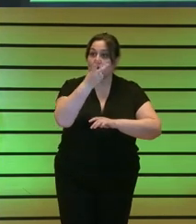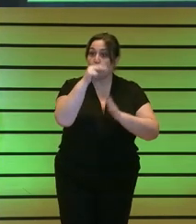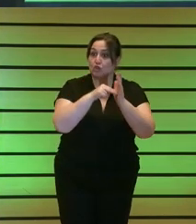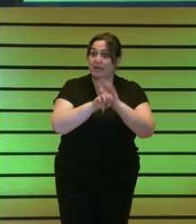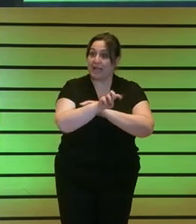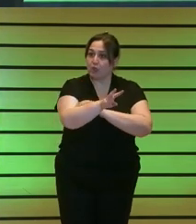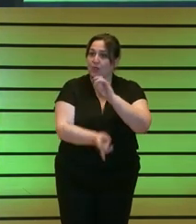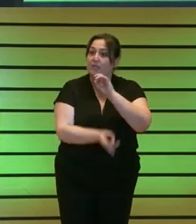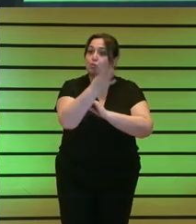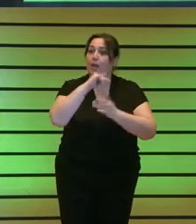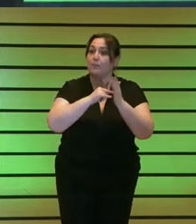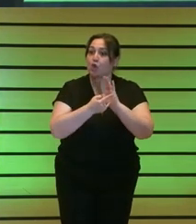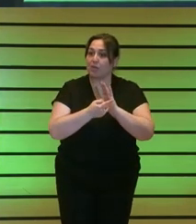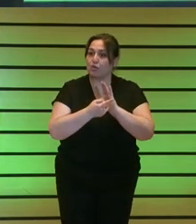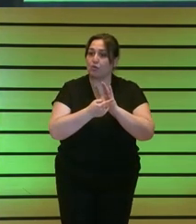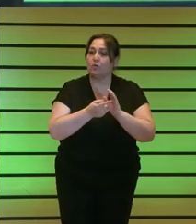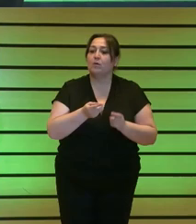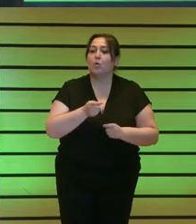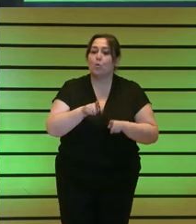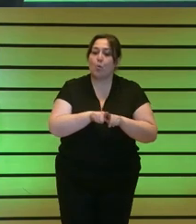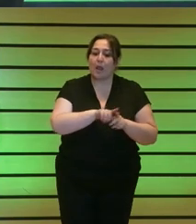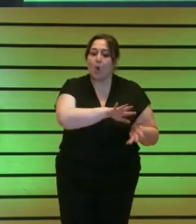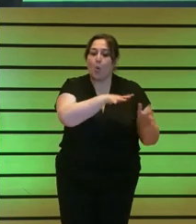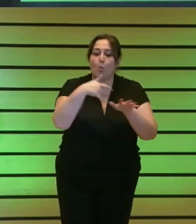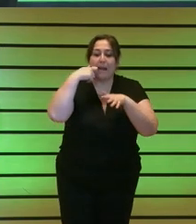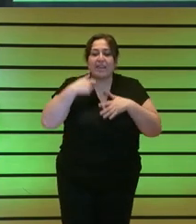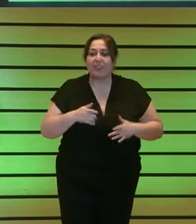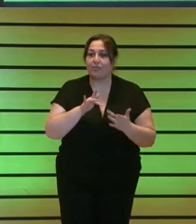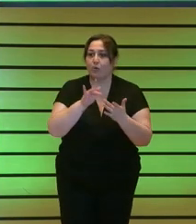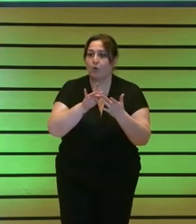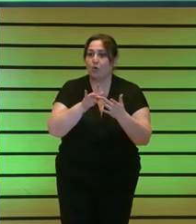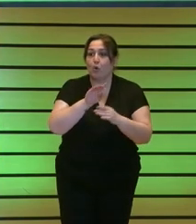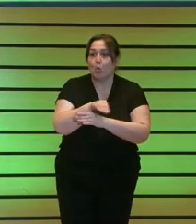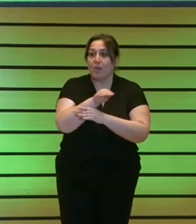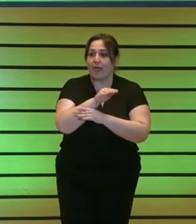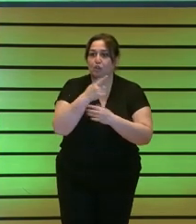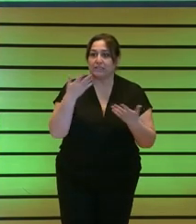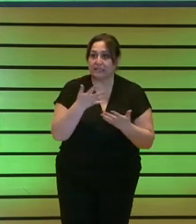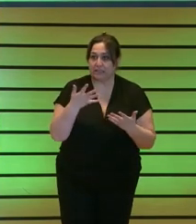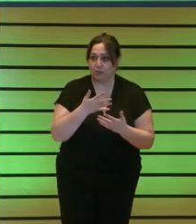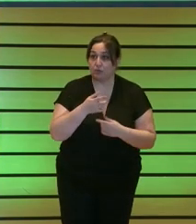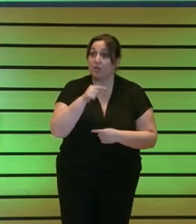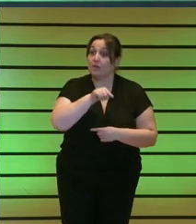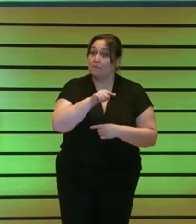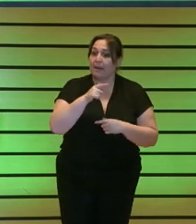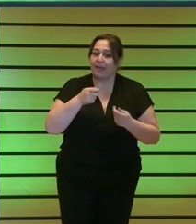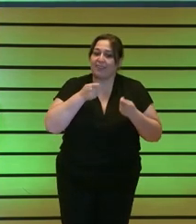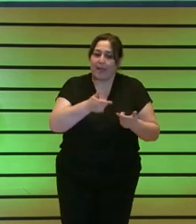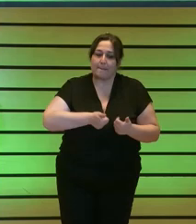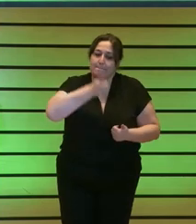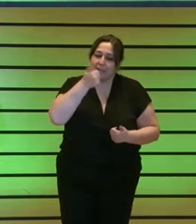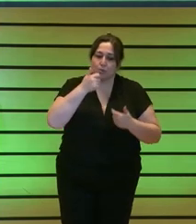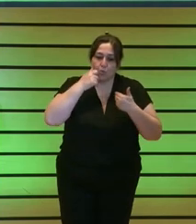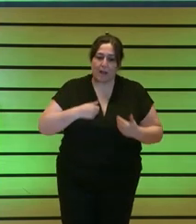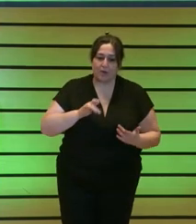humanizando los cuidados intensivos vale con el objeto de humanizar los cuidados intensivos que reciben